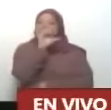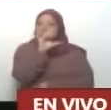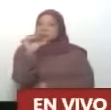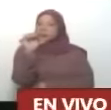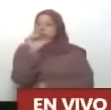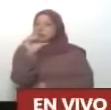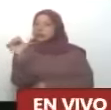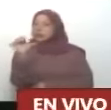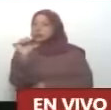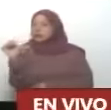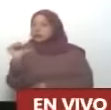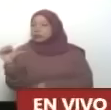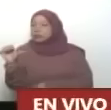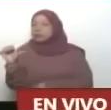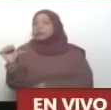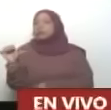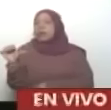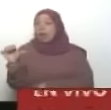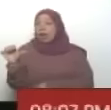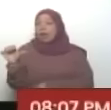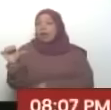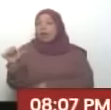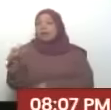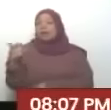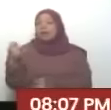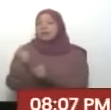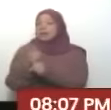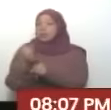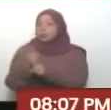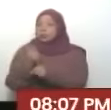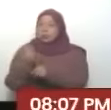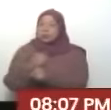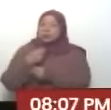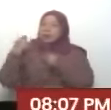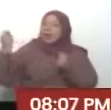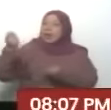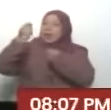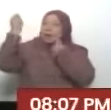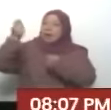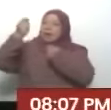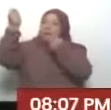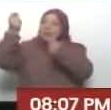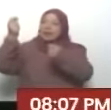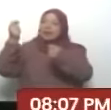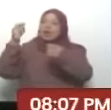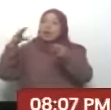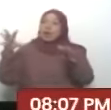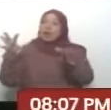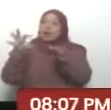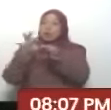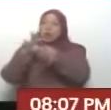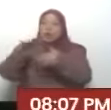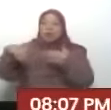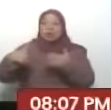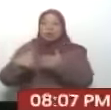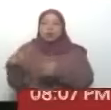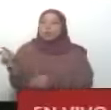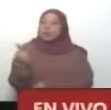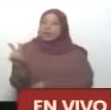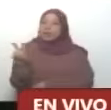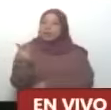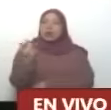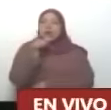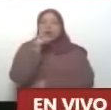inédita, hermosa, motivante, unificadora de Venezuela. Una campaña verdaderamente